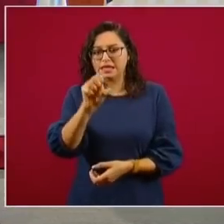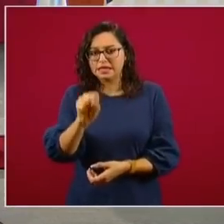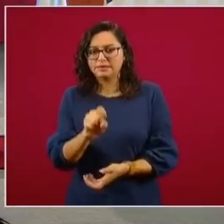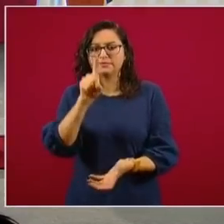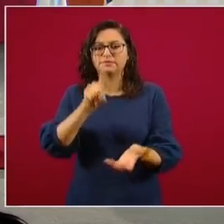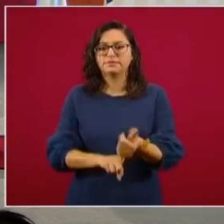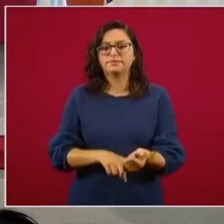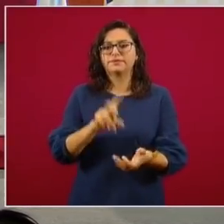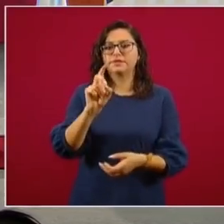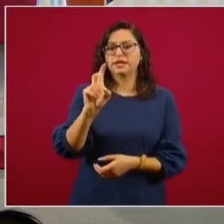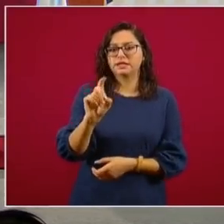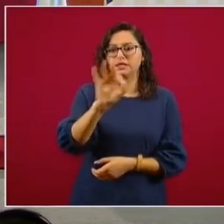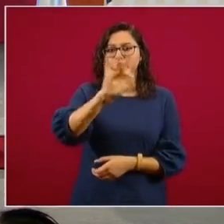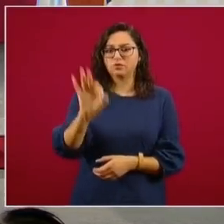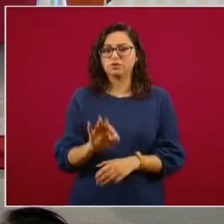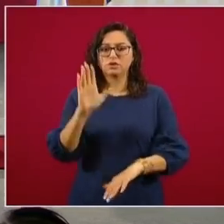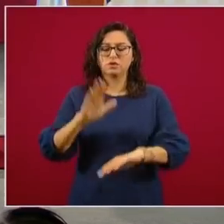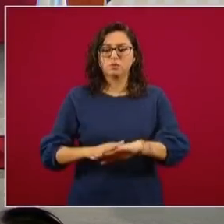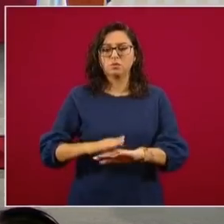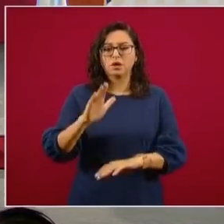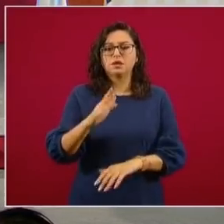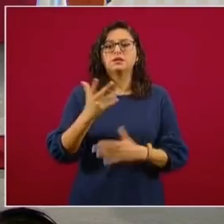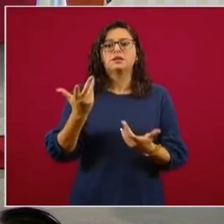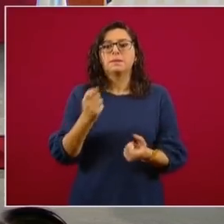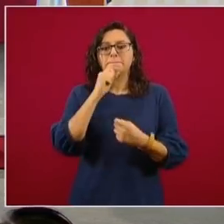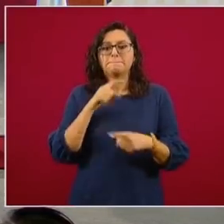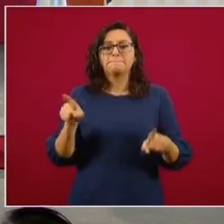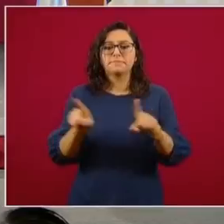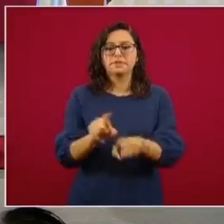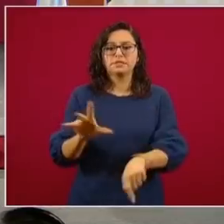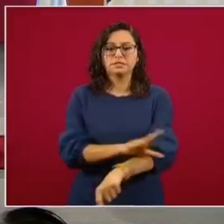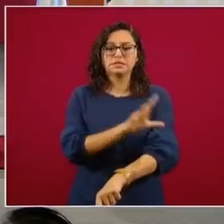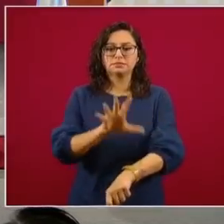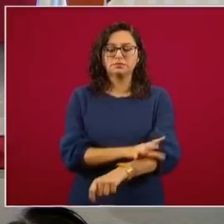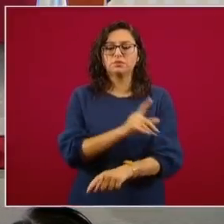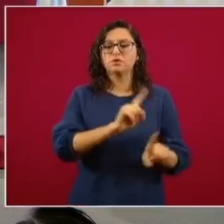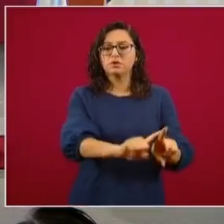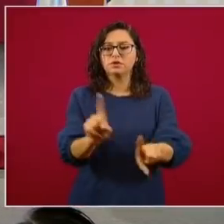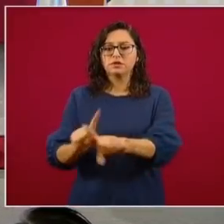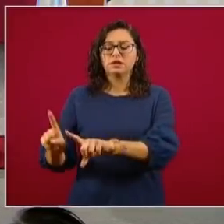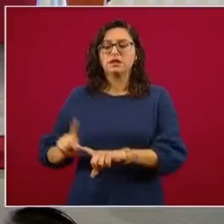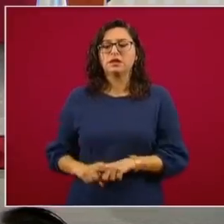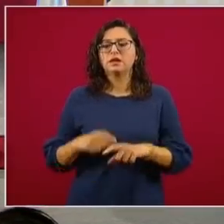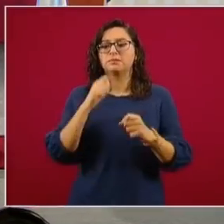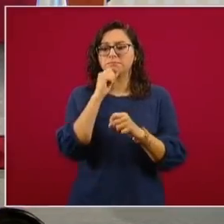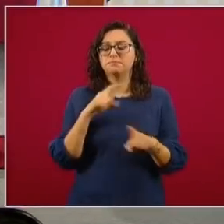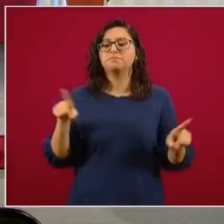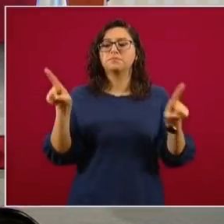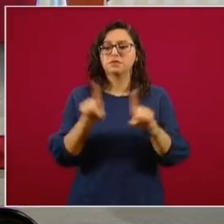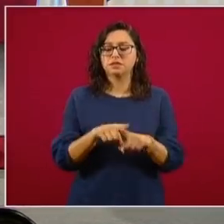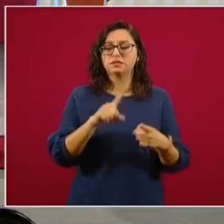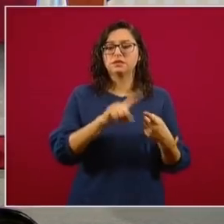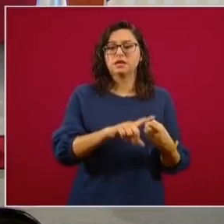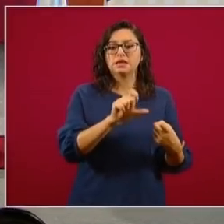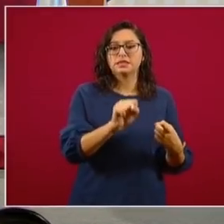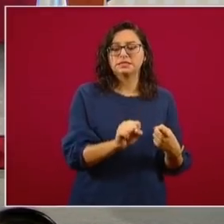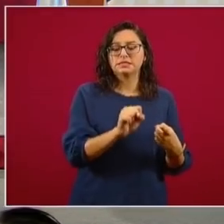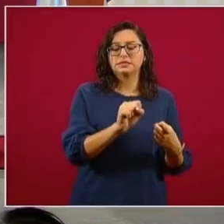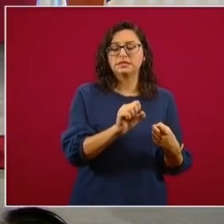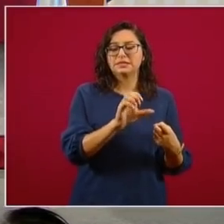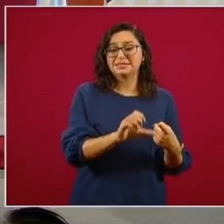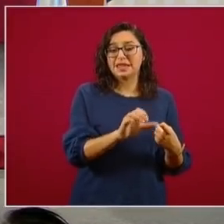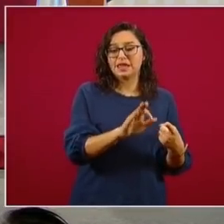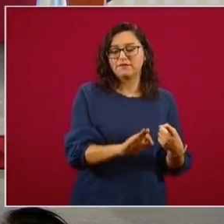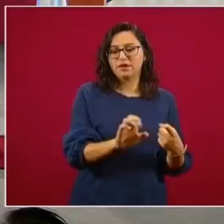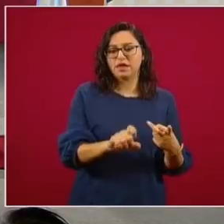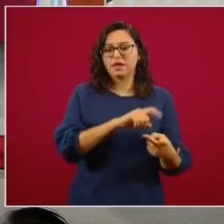más de 30%, el fortalecimiento energético, donde está el presupuesto y el gasto que están ejecutando tanto la CFE como